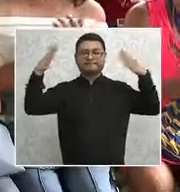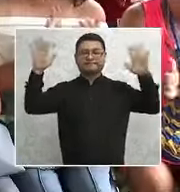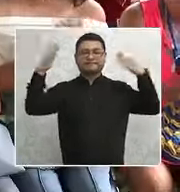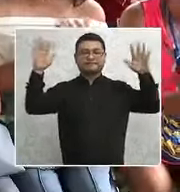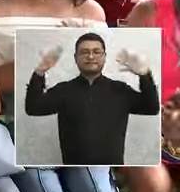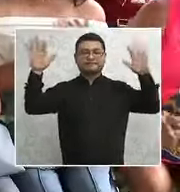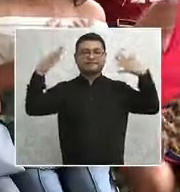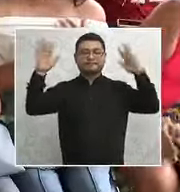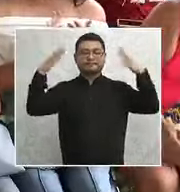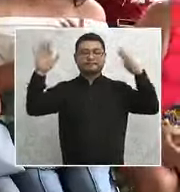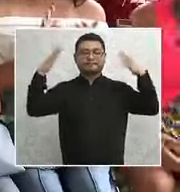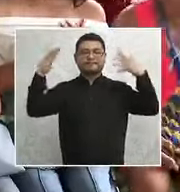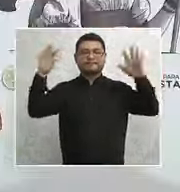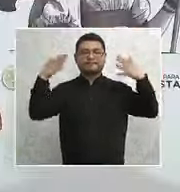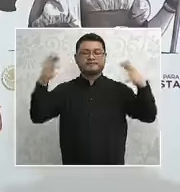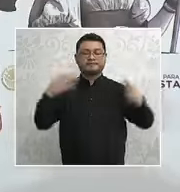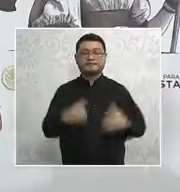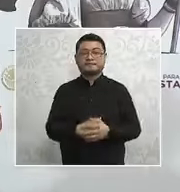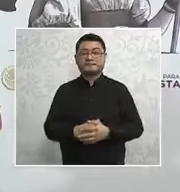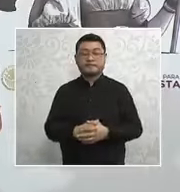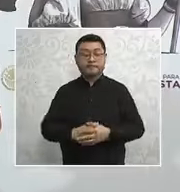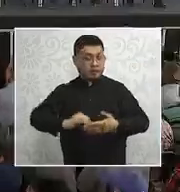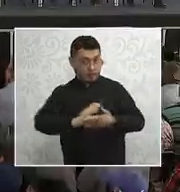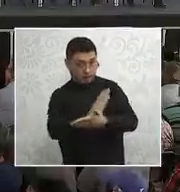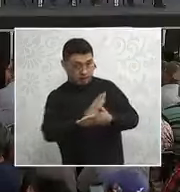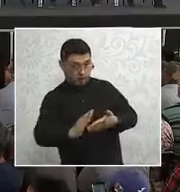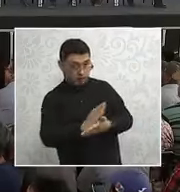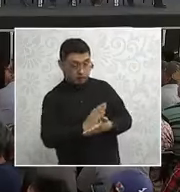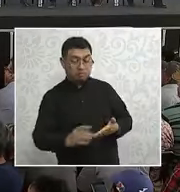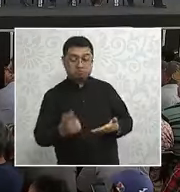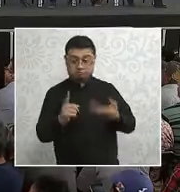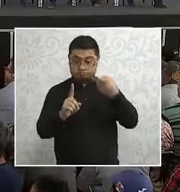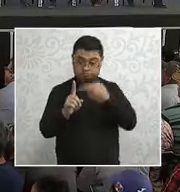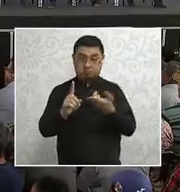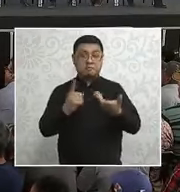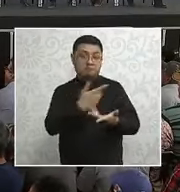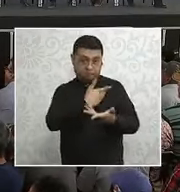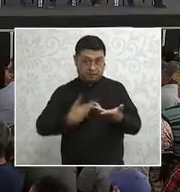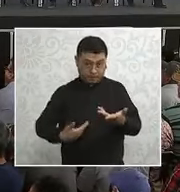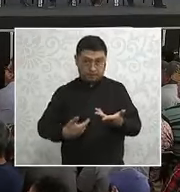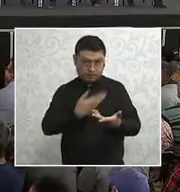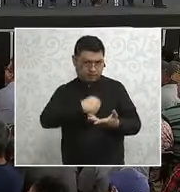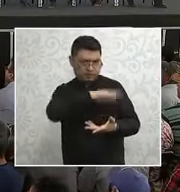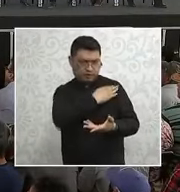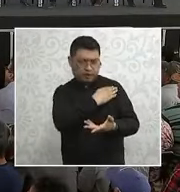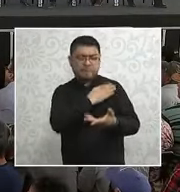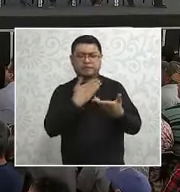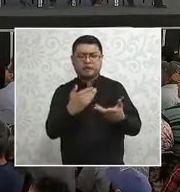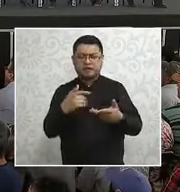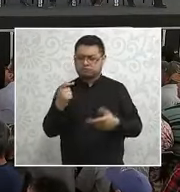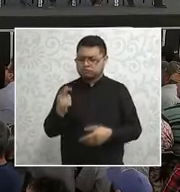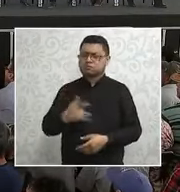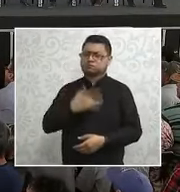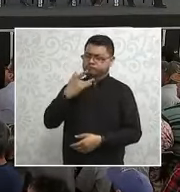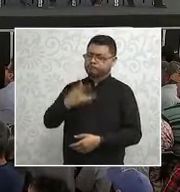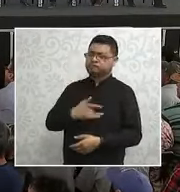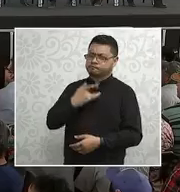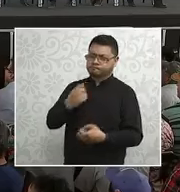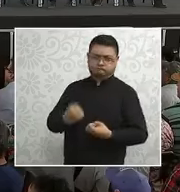general además nuestra presidenta está comprometida con el sentir del pueblo por